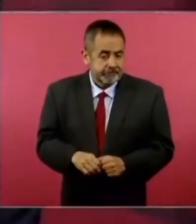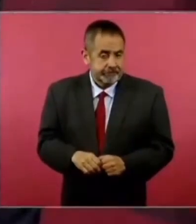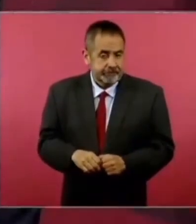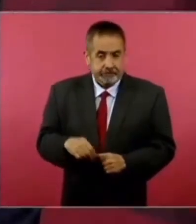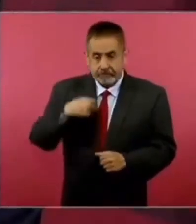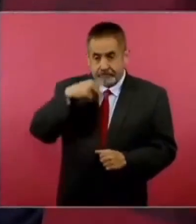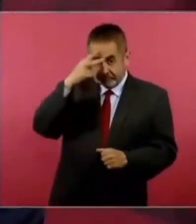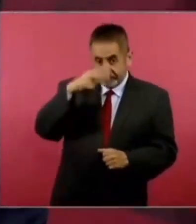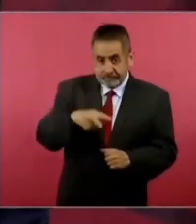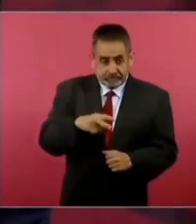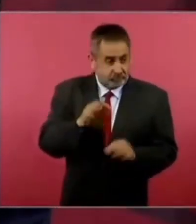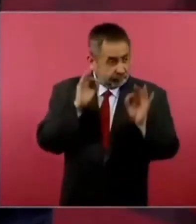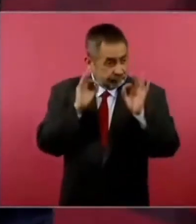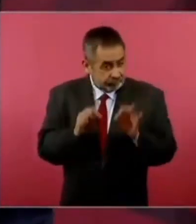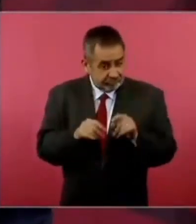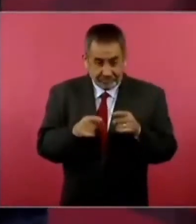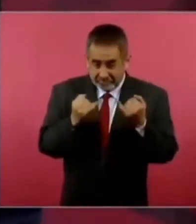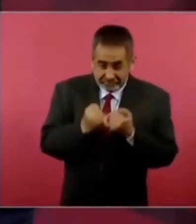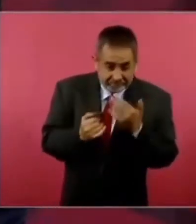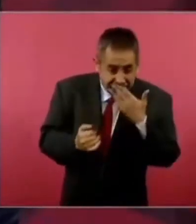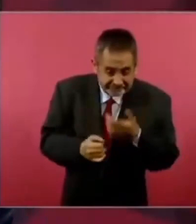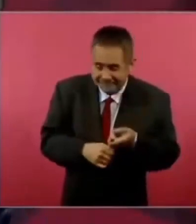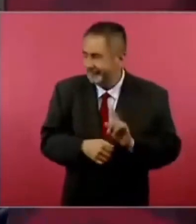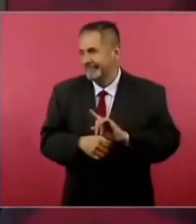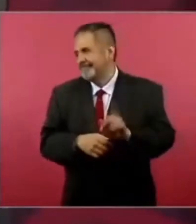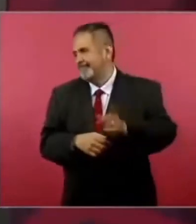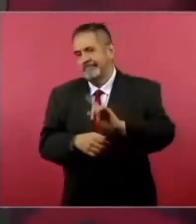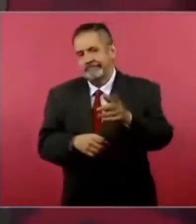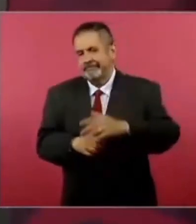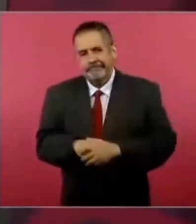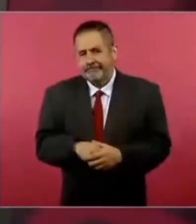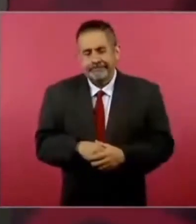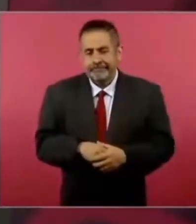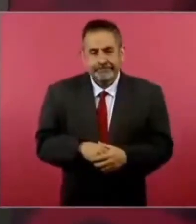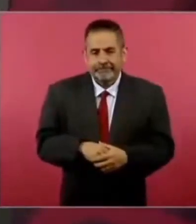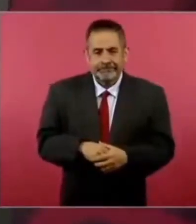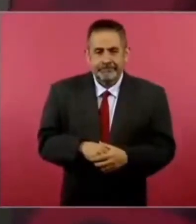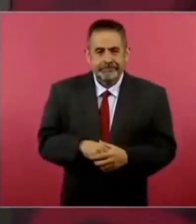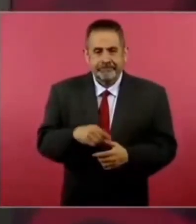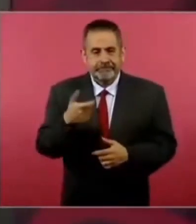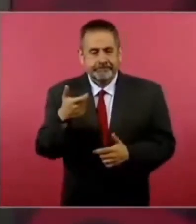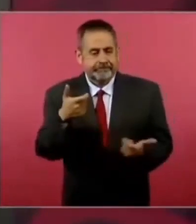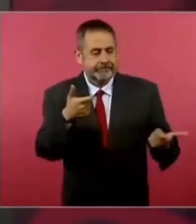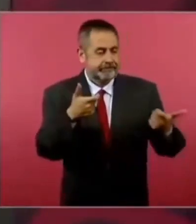No necesariamente. El capital